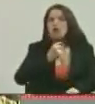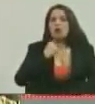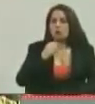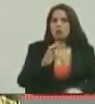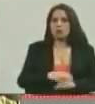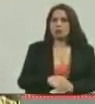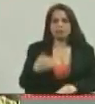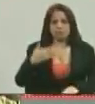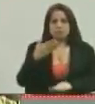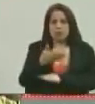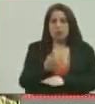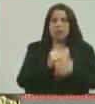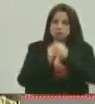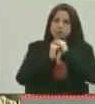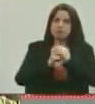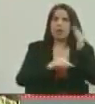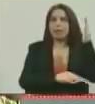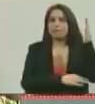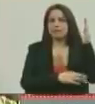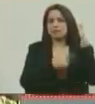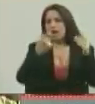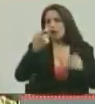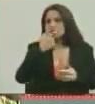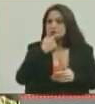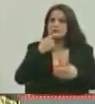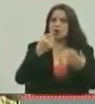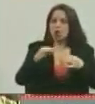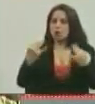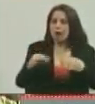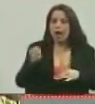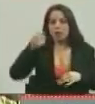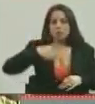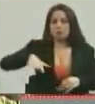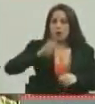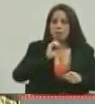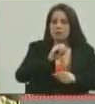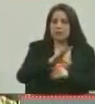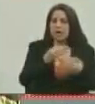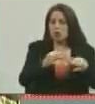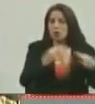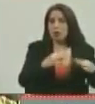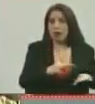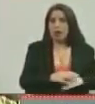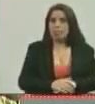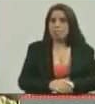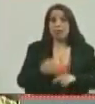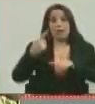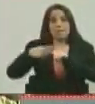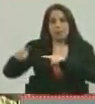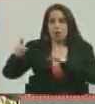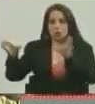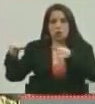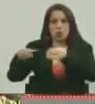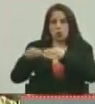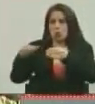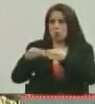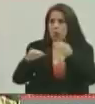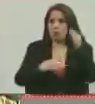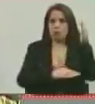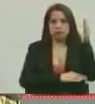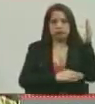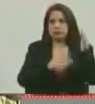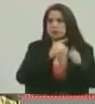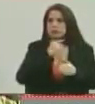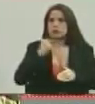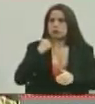dar su misa en el nombre de dios y a su pueblo que piensan que perdonen aquí que voy a hacer una pregunta